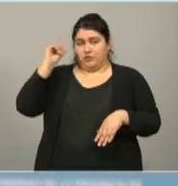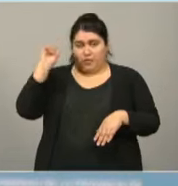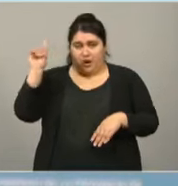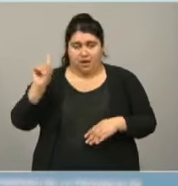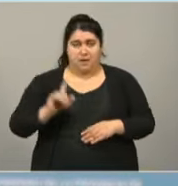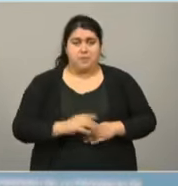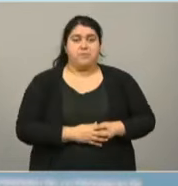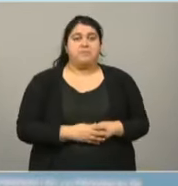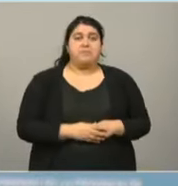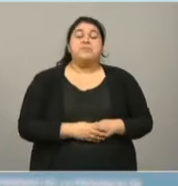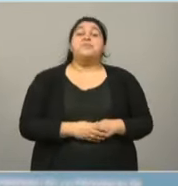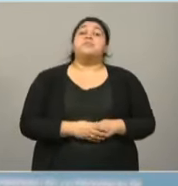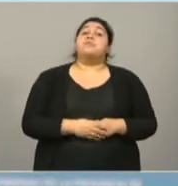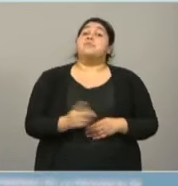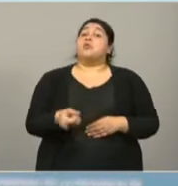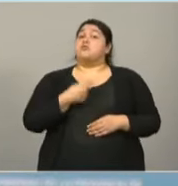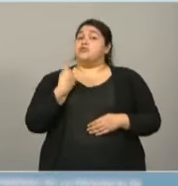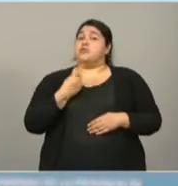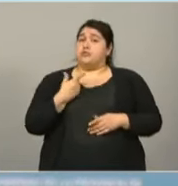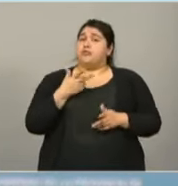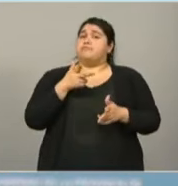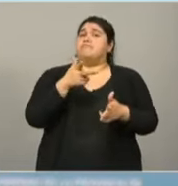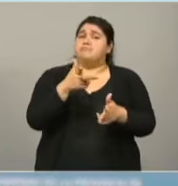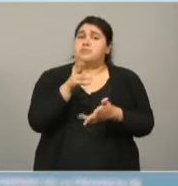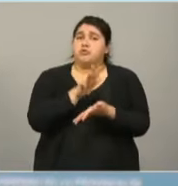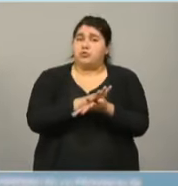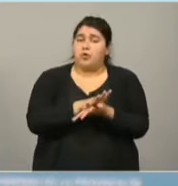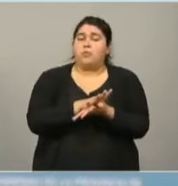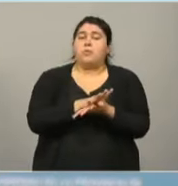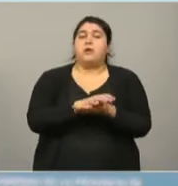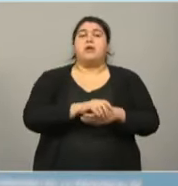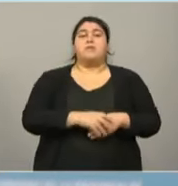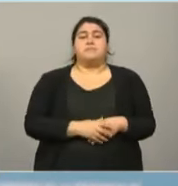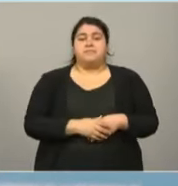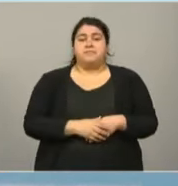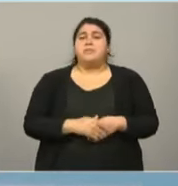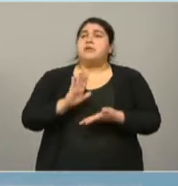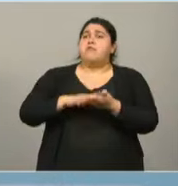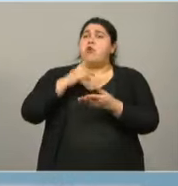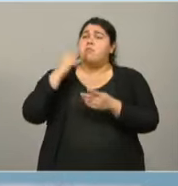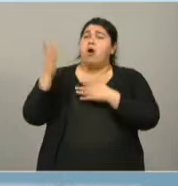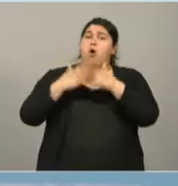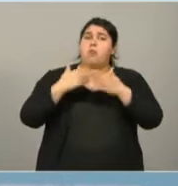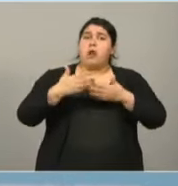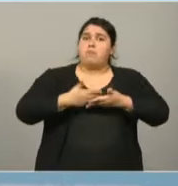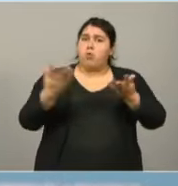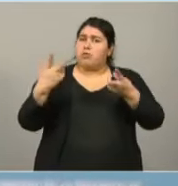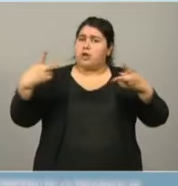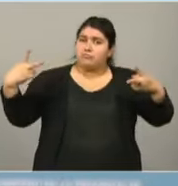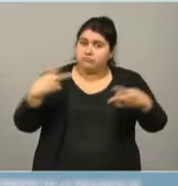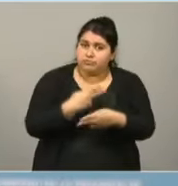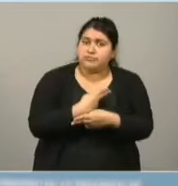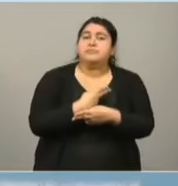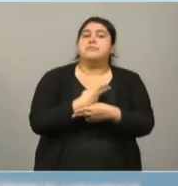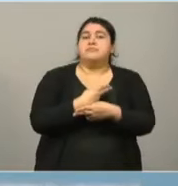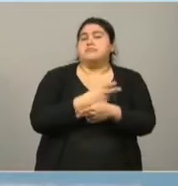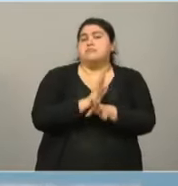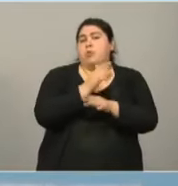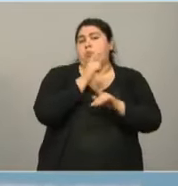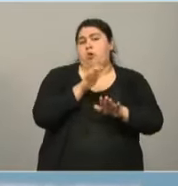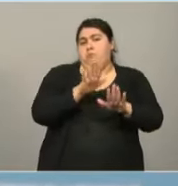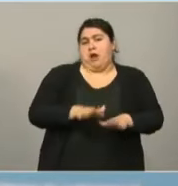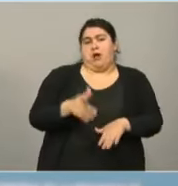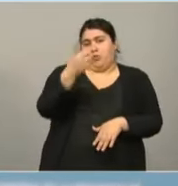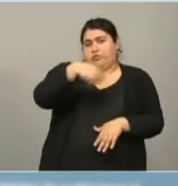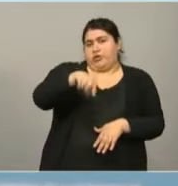nacional cuando agregamos sobre esto el recorte el parate de la obra pública que ha parado como saben